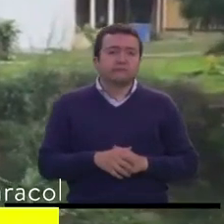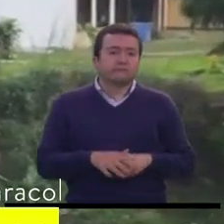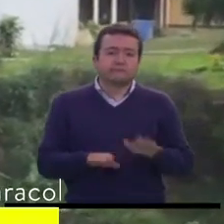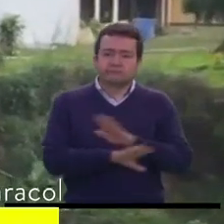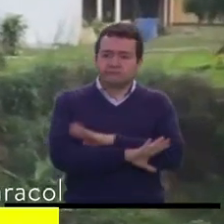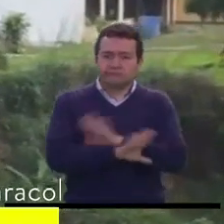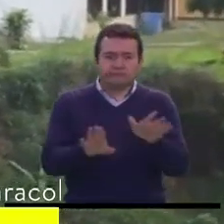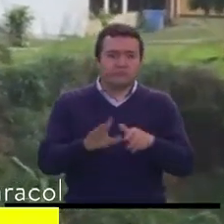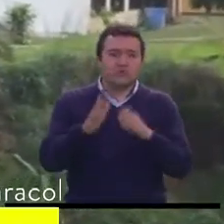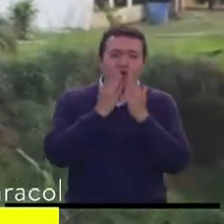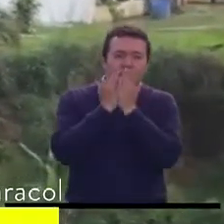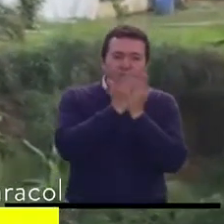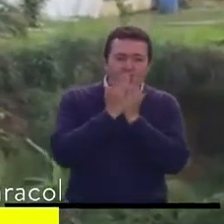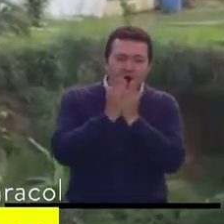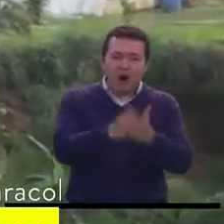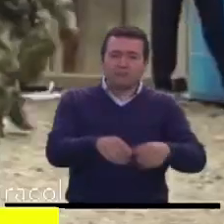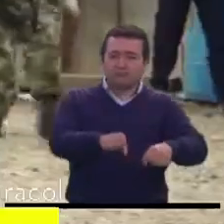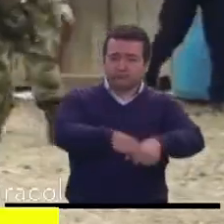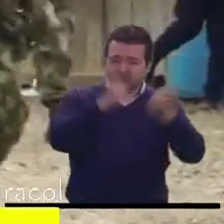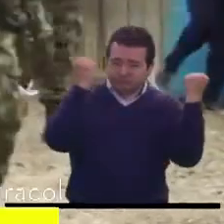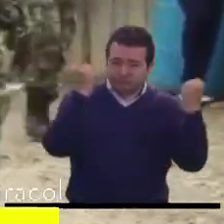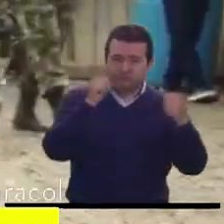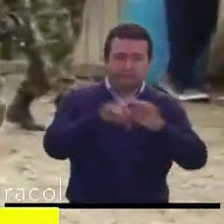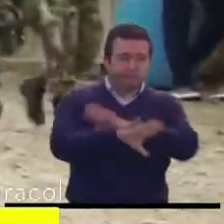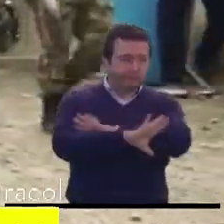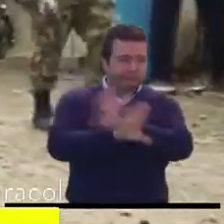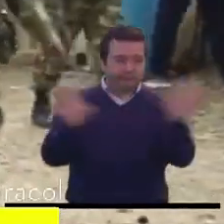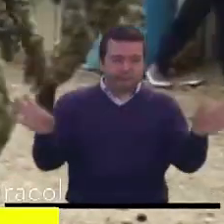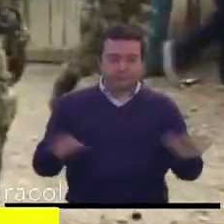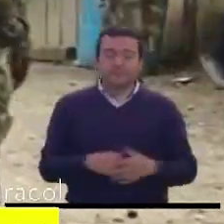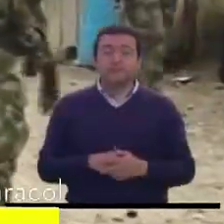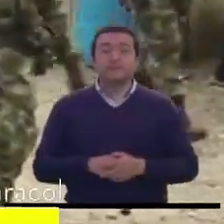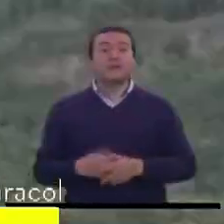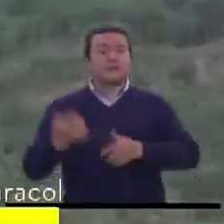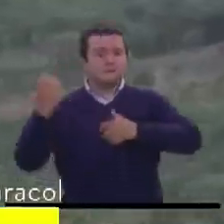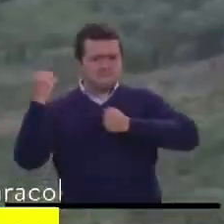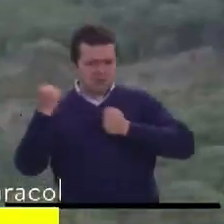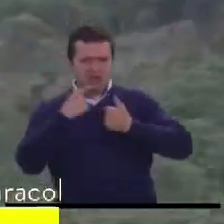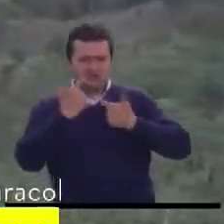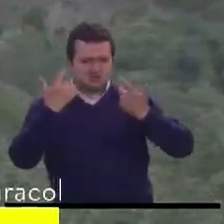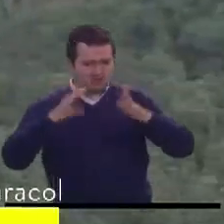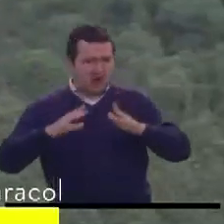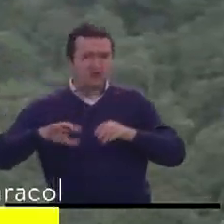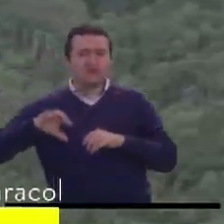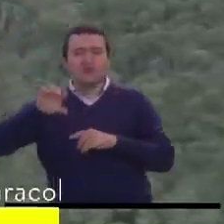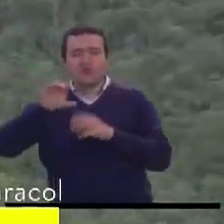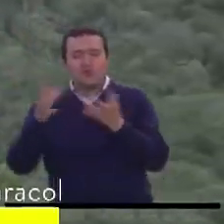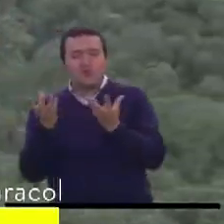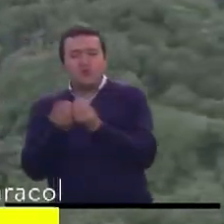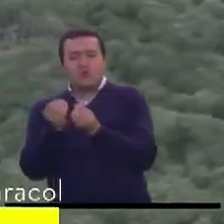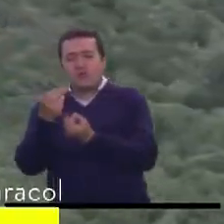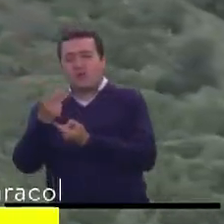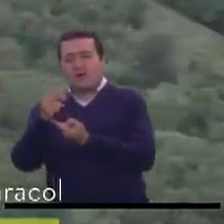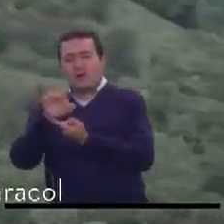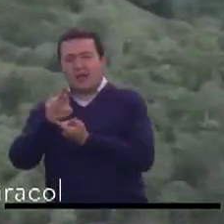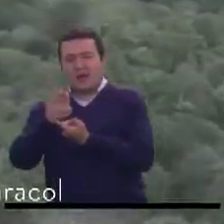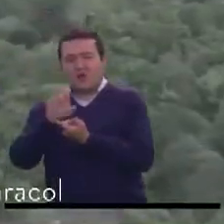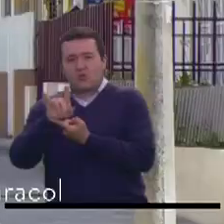la escuela del centro educativo. Según el Ejército Nacional, soldados de la Fuerza de Tarea Hércules hacen presencia en el lugar.